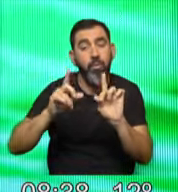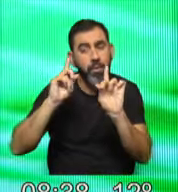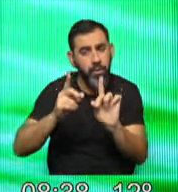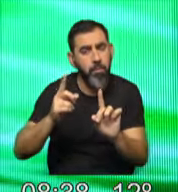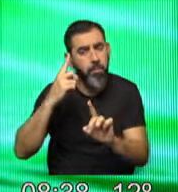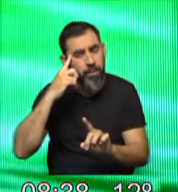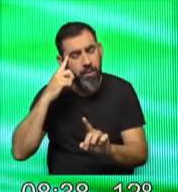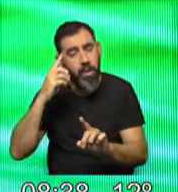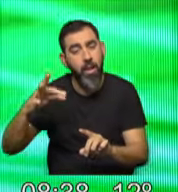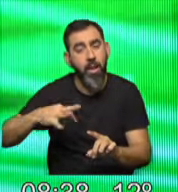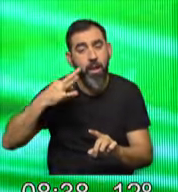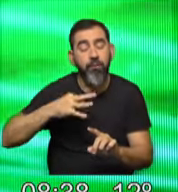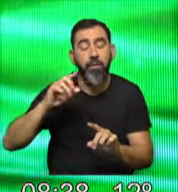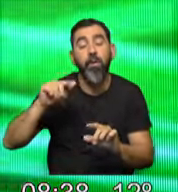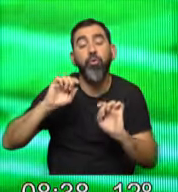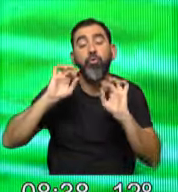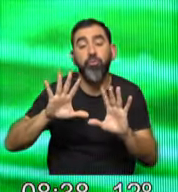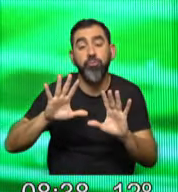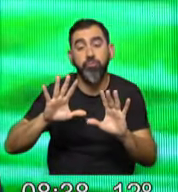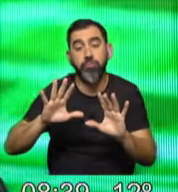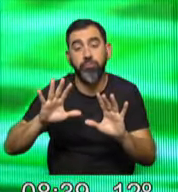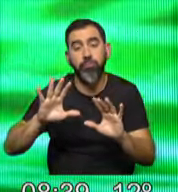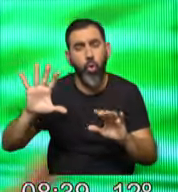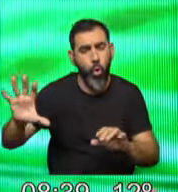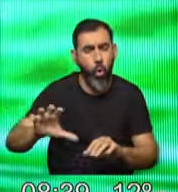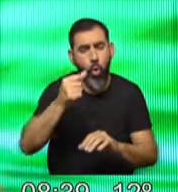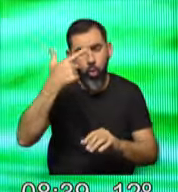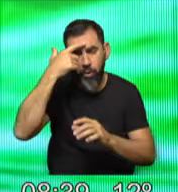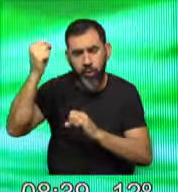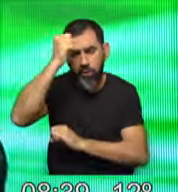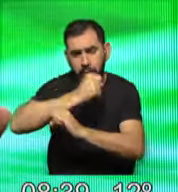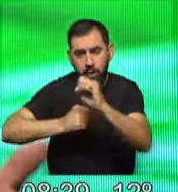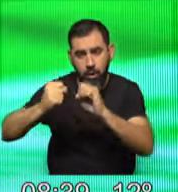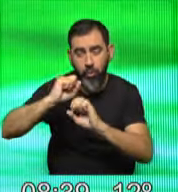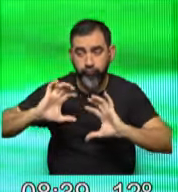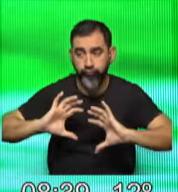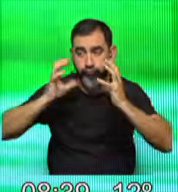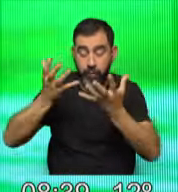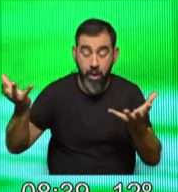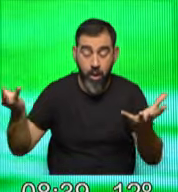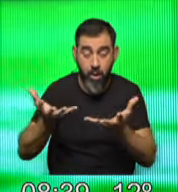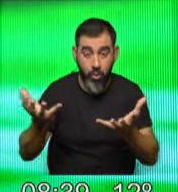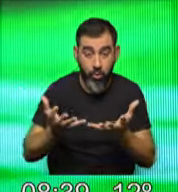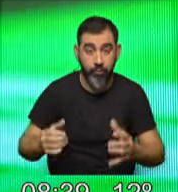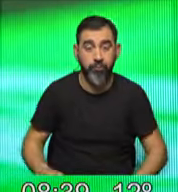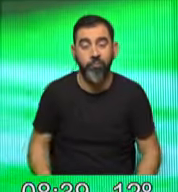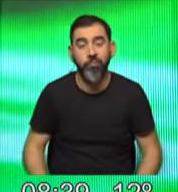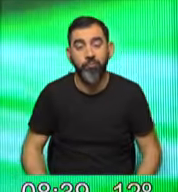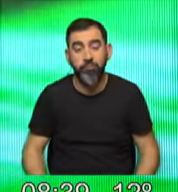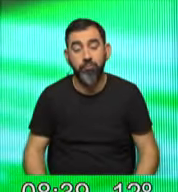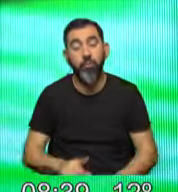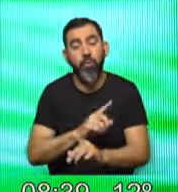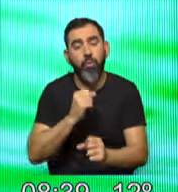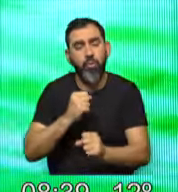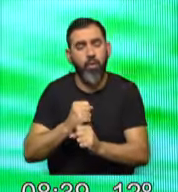que la vida hay que abordarla y mucho más con las conquistas tecnológicas que tiene el actual Revolución tecnocientífica para no tener que